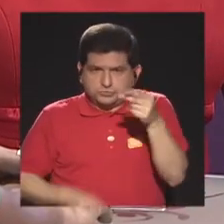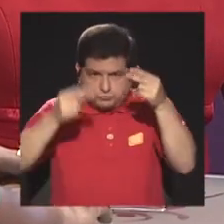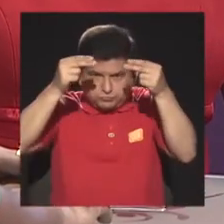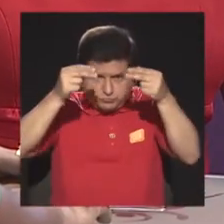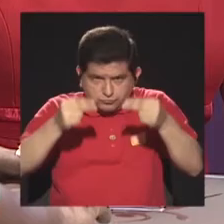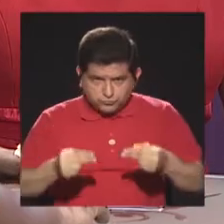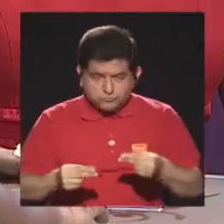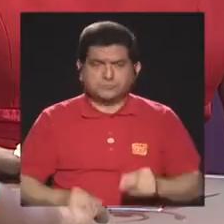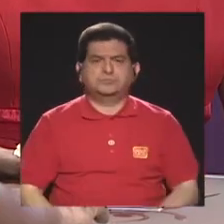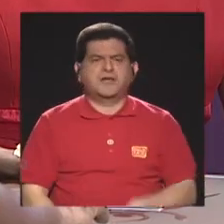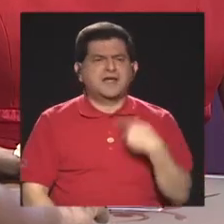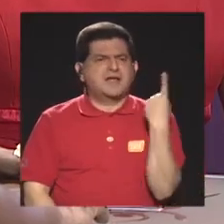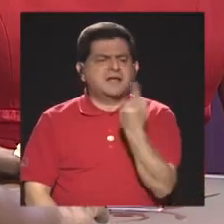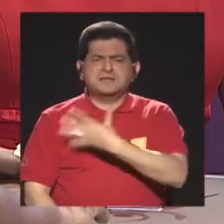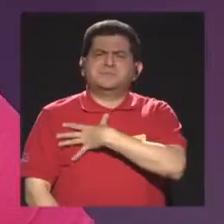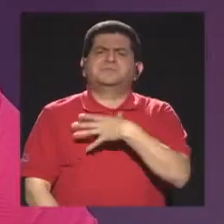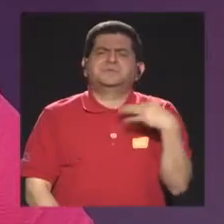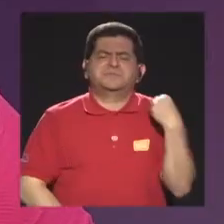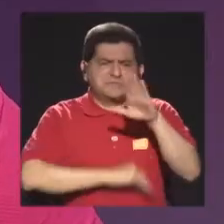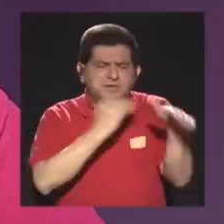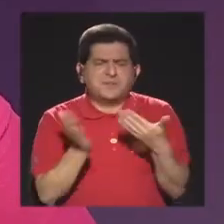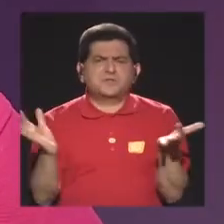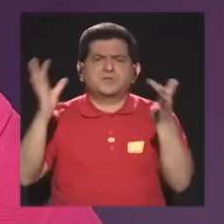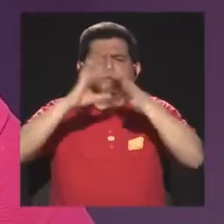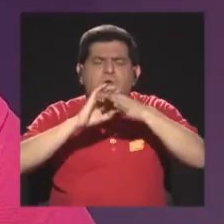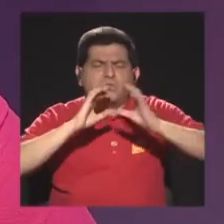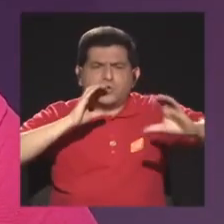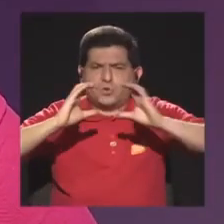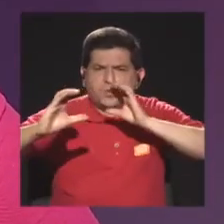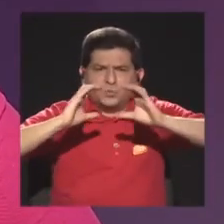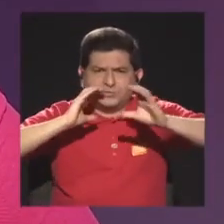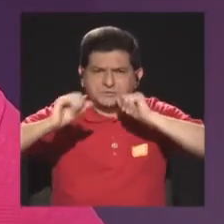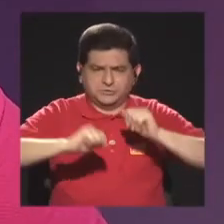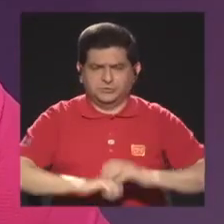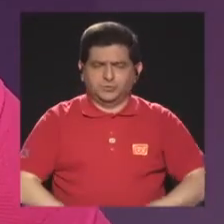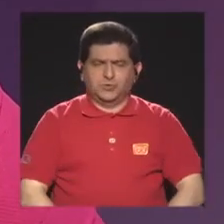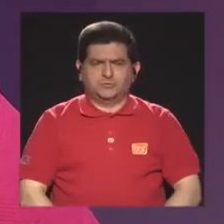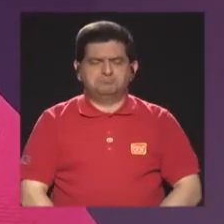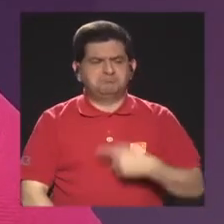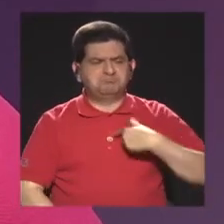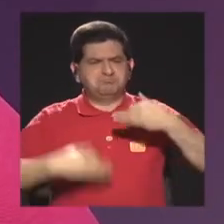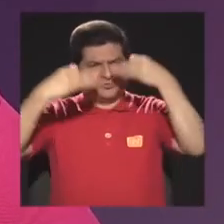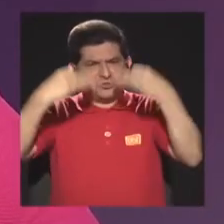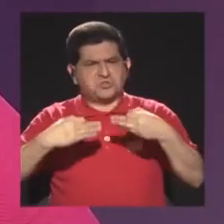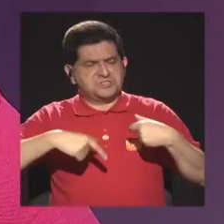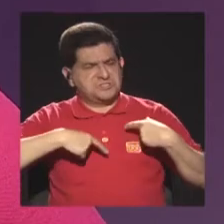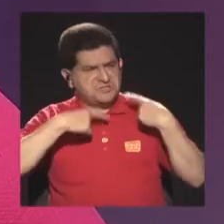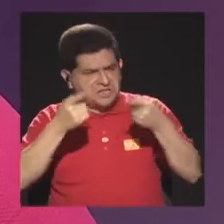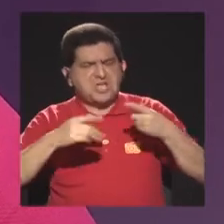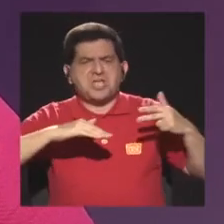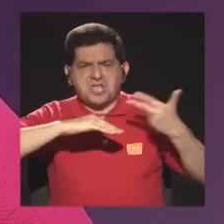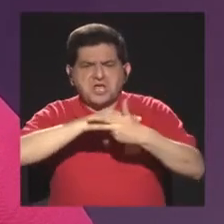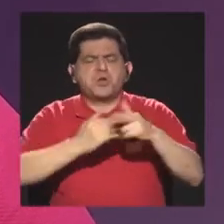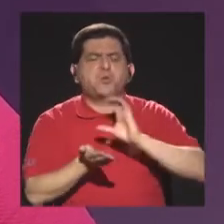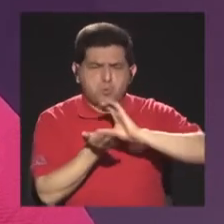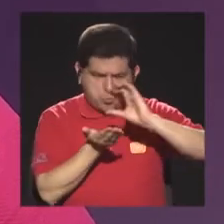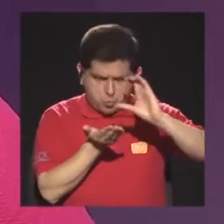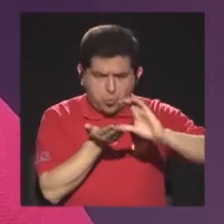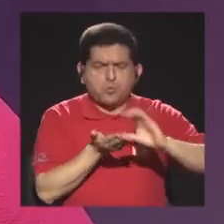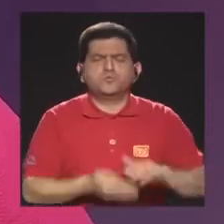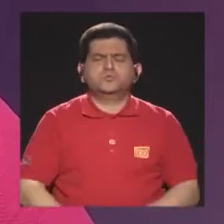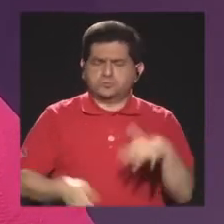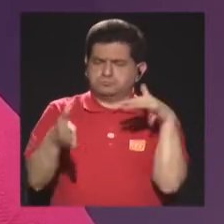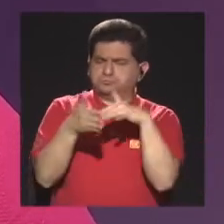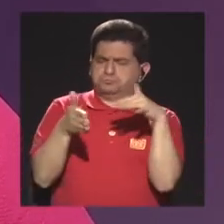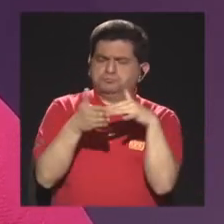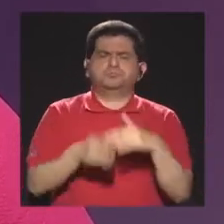y siempre me ha gustado todo lo que tiene que ver con comunicación. Así que decidí ir al puerto, hacer cursos,